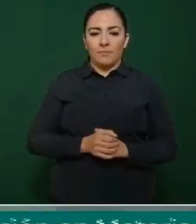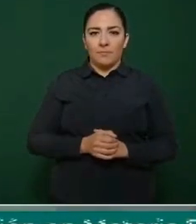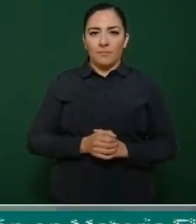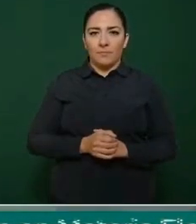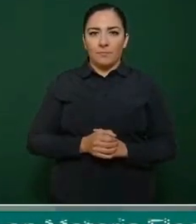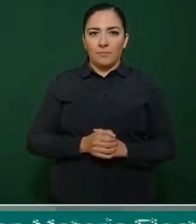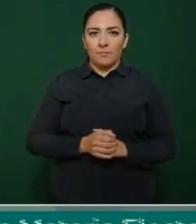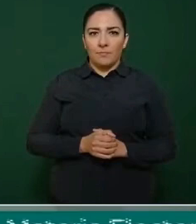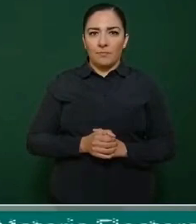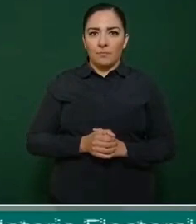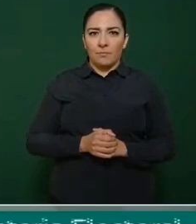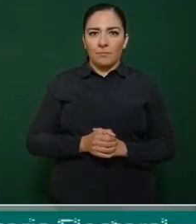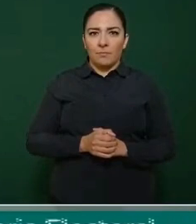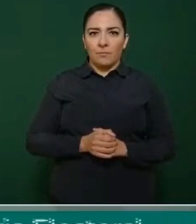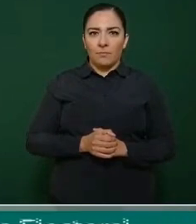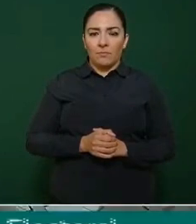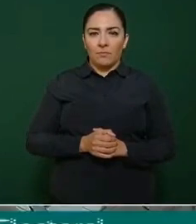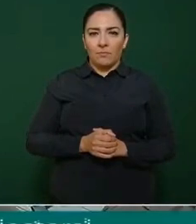tropa